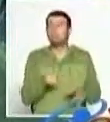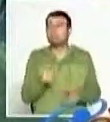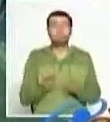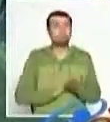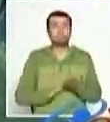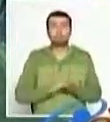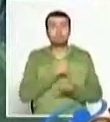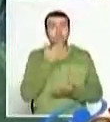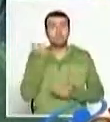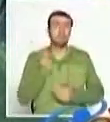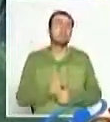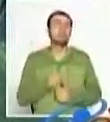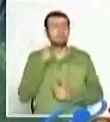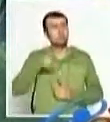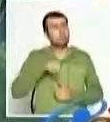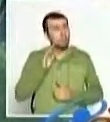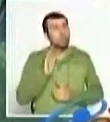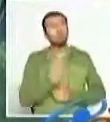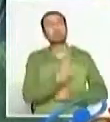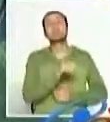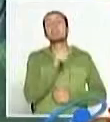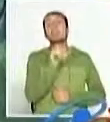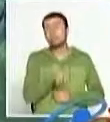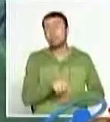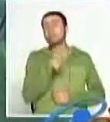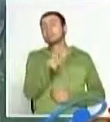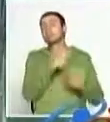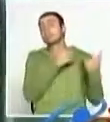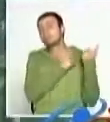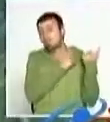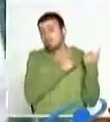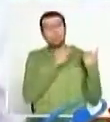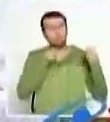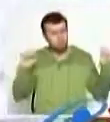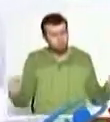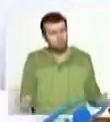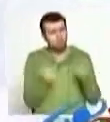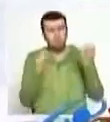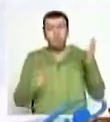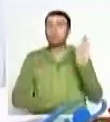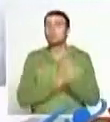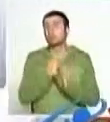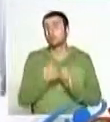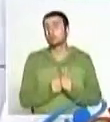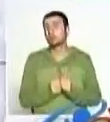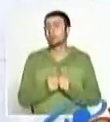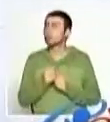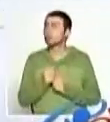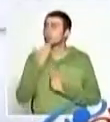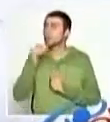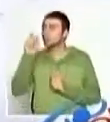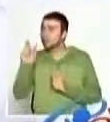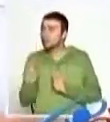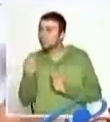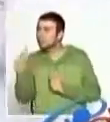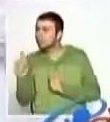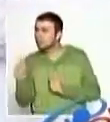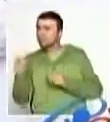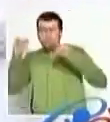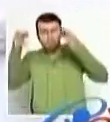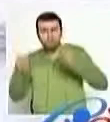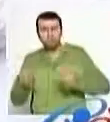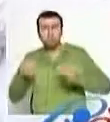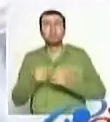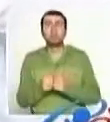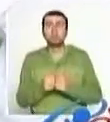la parte de la historia clínica, de la parte conceptual del paciente para uno decir, yo voy a